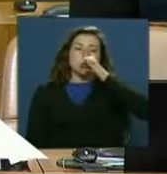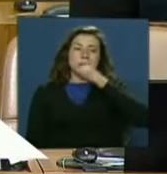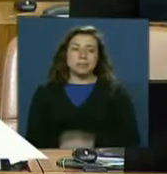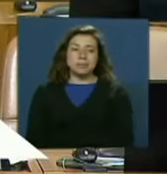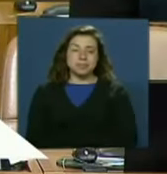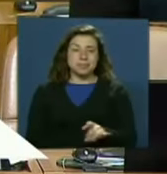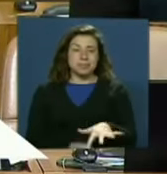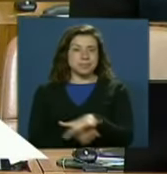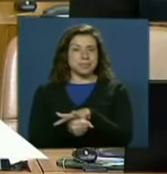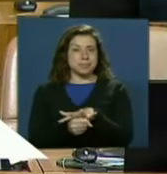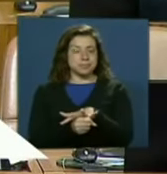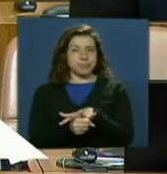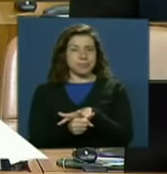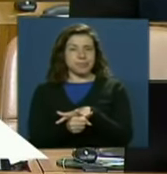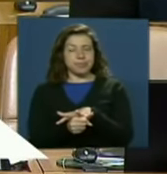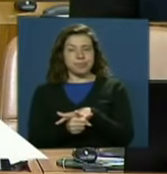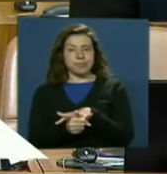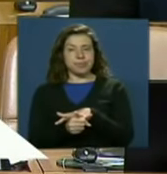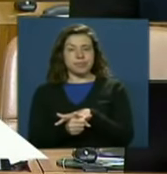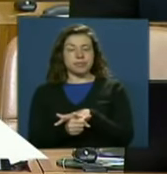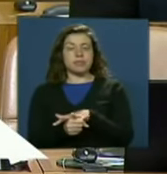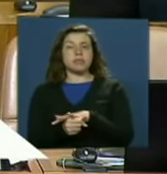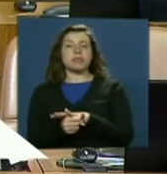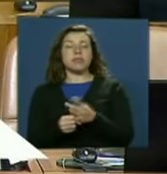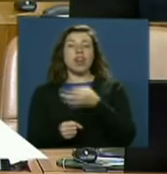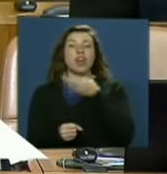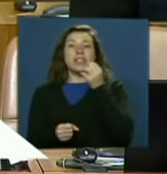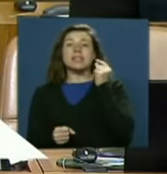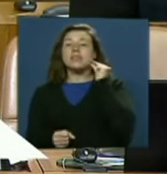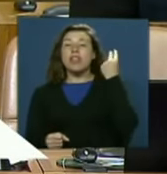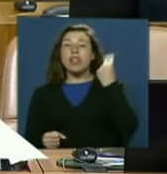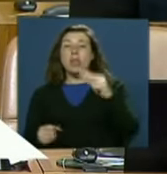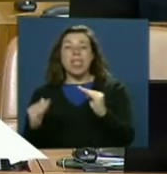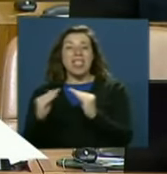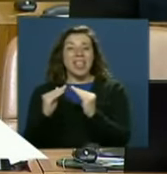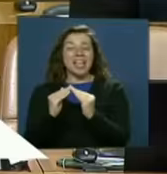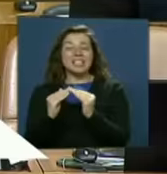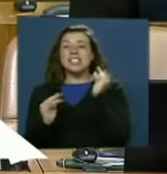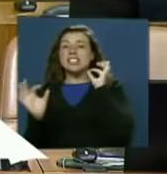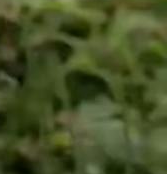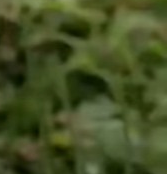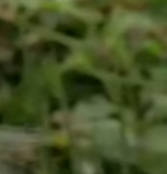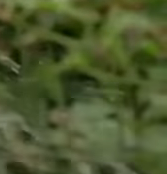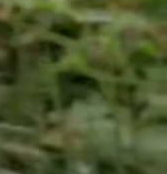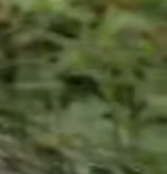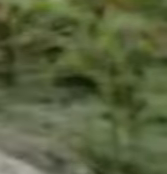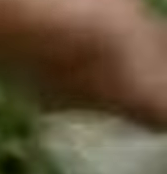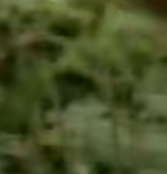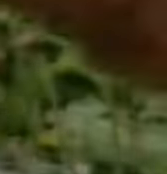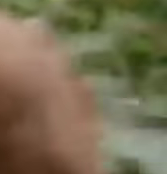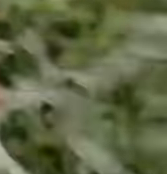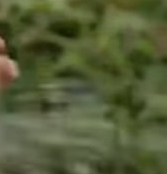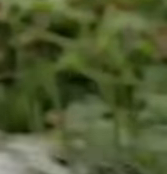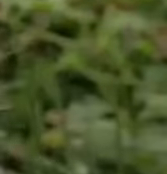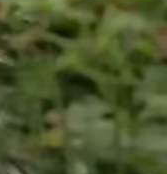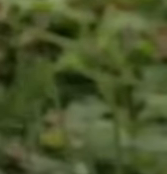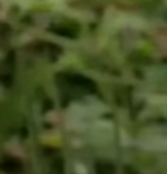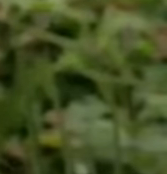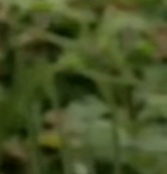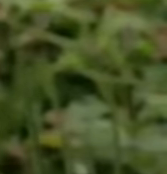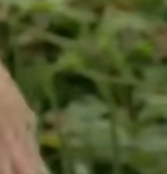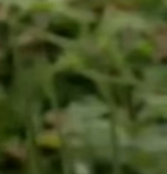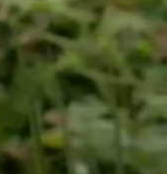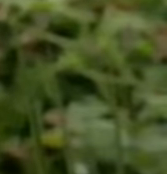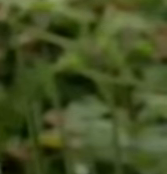Su preocupación evidenció el diputado RN Alejandro Santana por la situación que atraviesan los habitantes de Keilen al denunciarse la presencia de una alta concentración